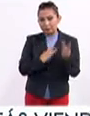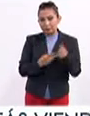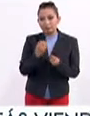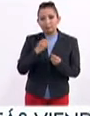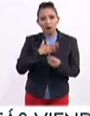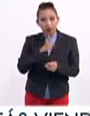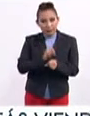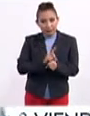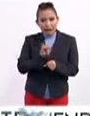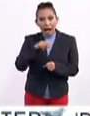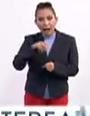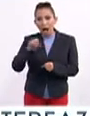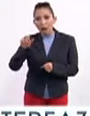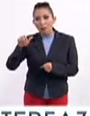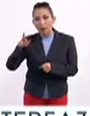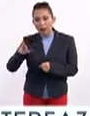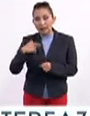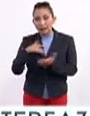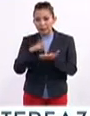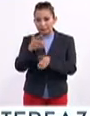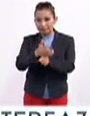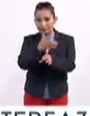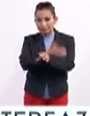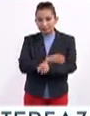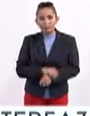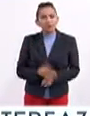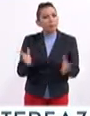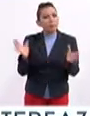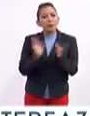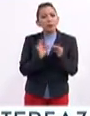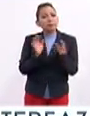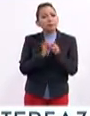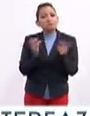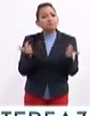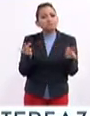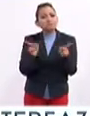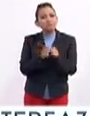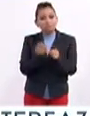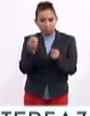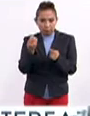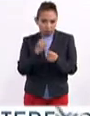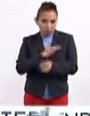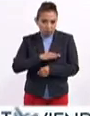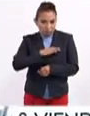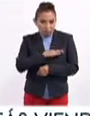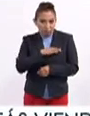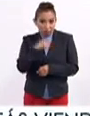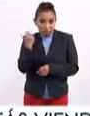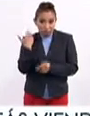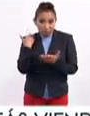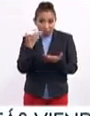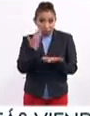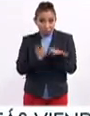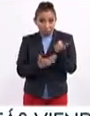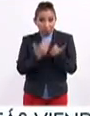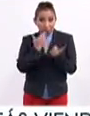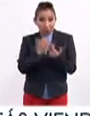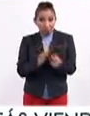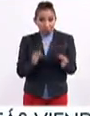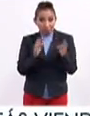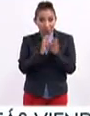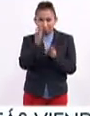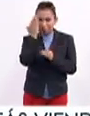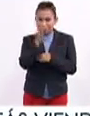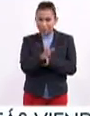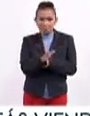Buenos días, Ana. Buenos días, Un Omar. placer, bienvenido. Gracias por acompañarnos. Pues platícanos un poco primero, muchas felicidades por haber tenido este logro tan importante.